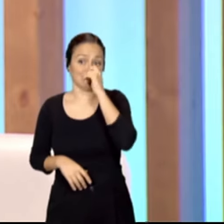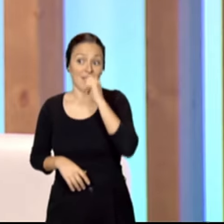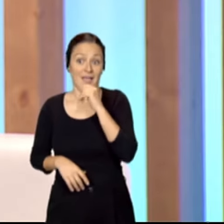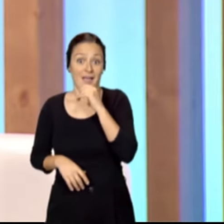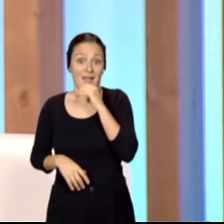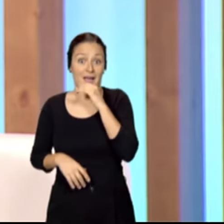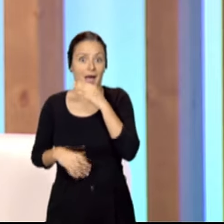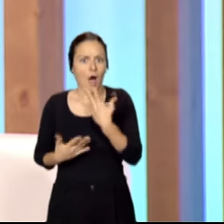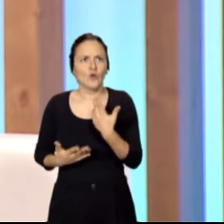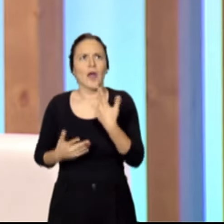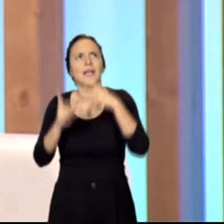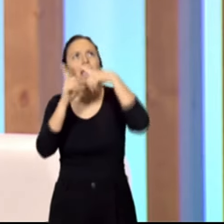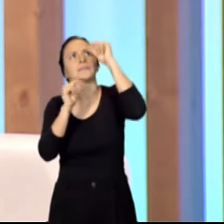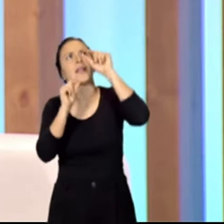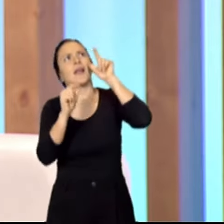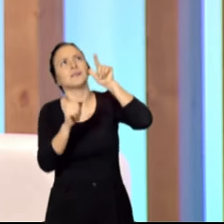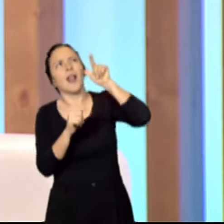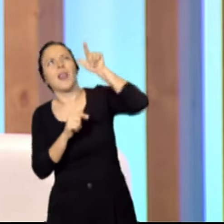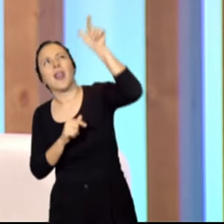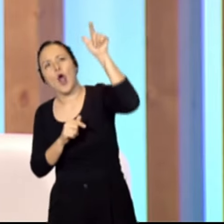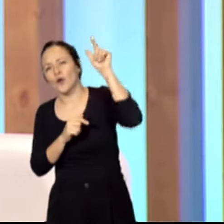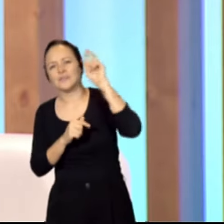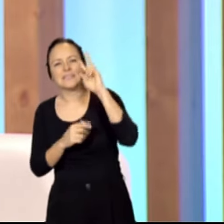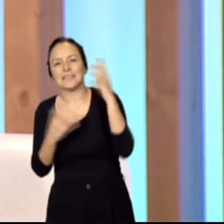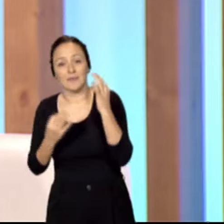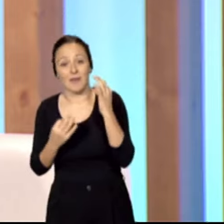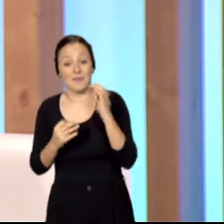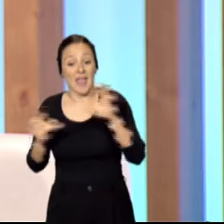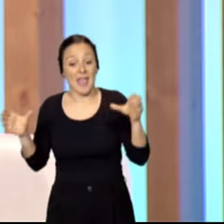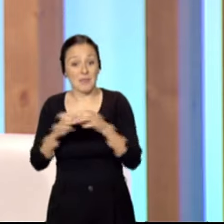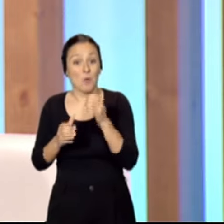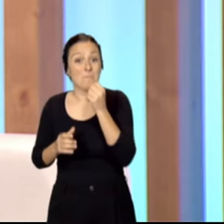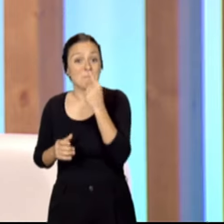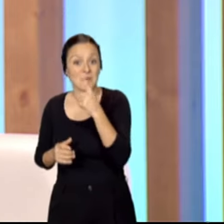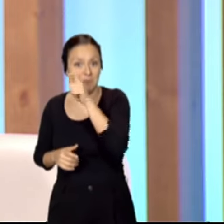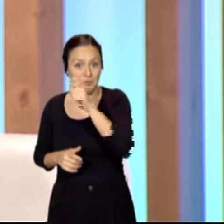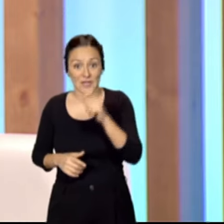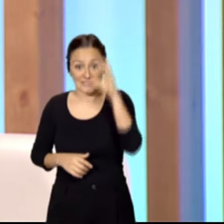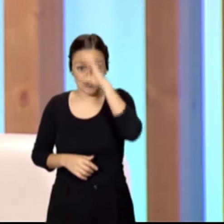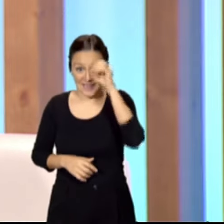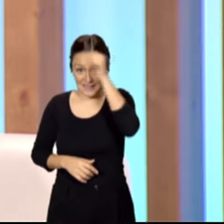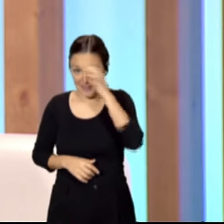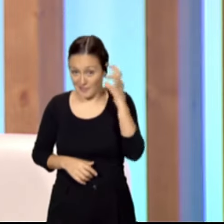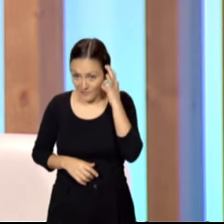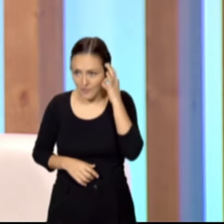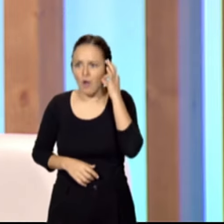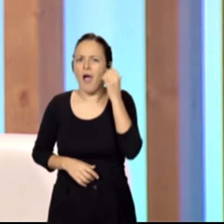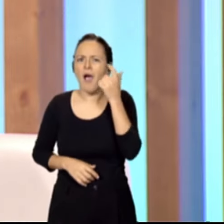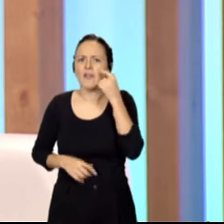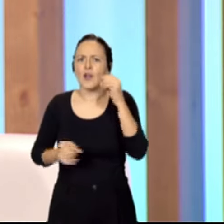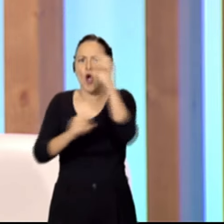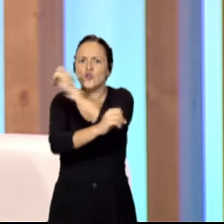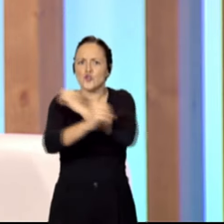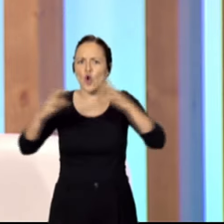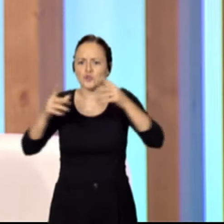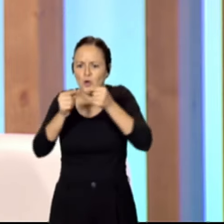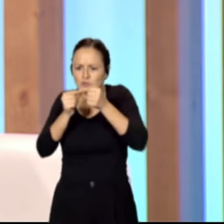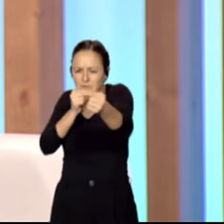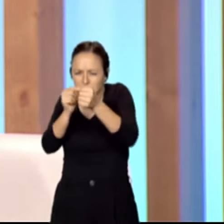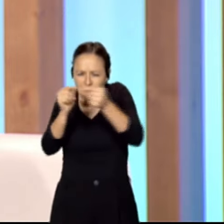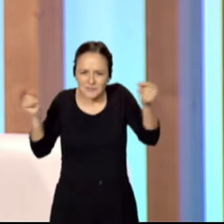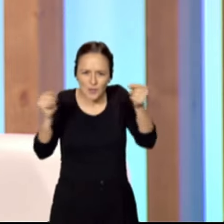ver más allá de las estrellas un equipo de más de 1000 científicos y científicas han conseguido medir la expansión del Cosmos con un mapa 3D